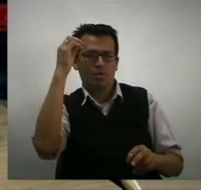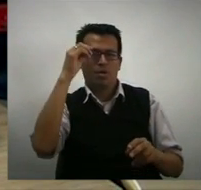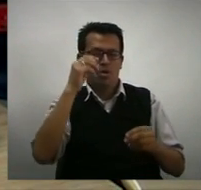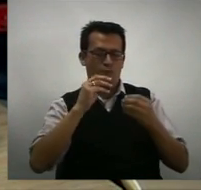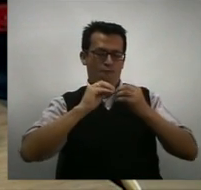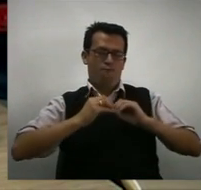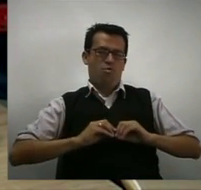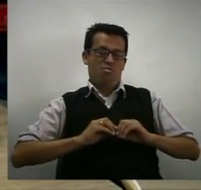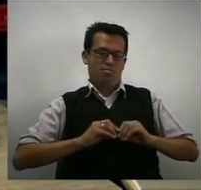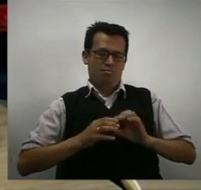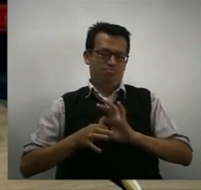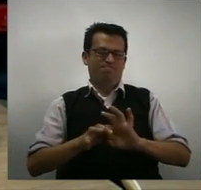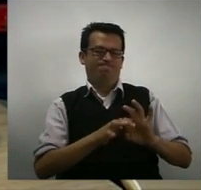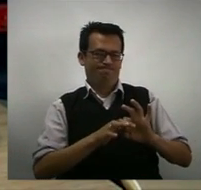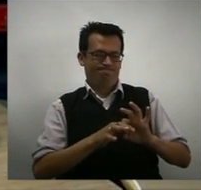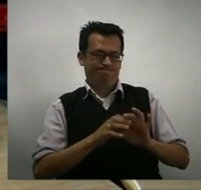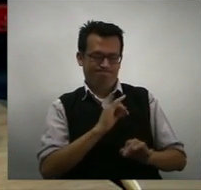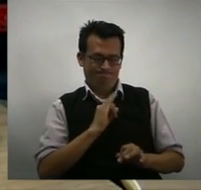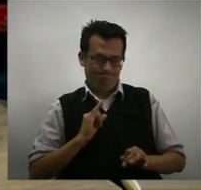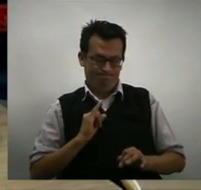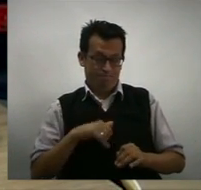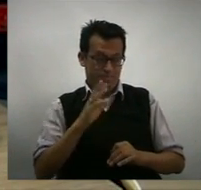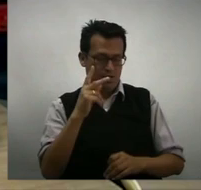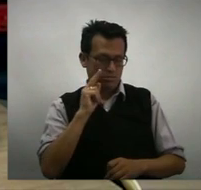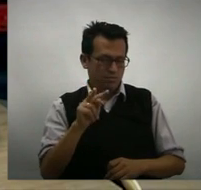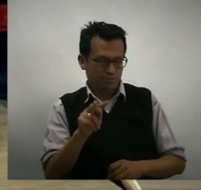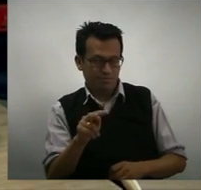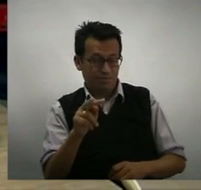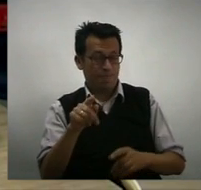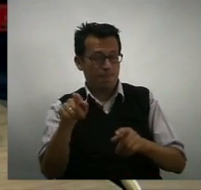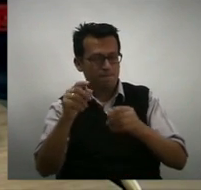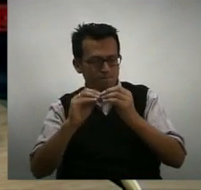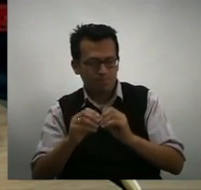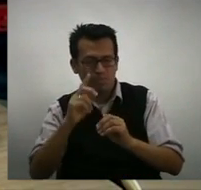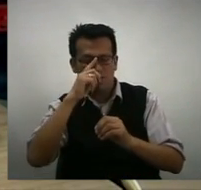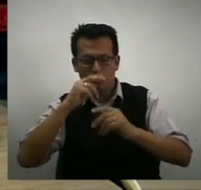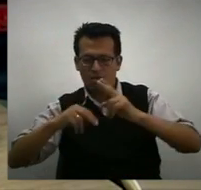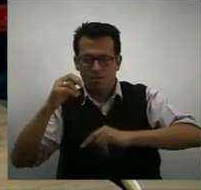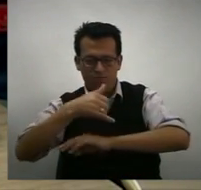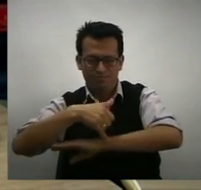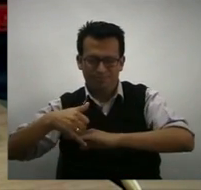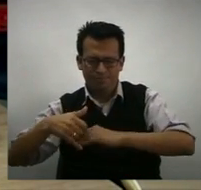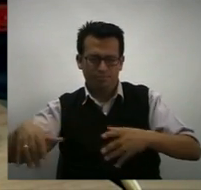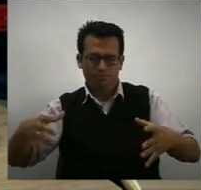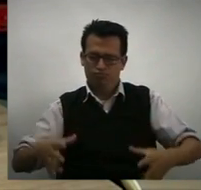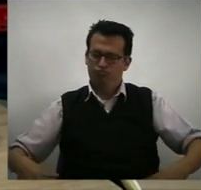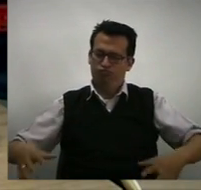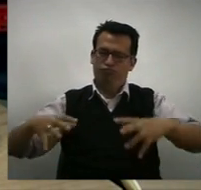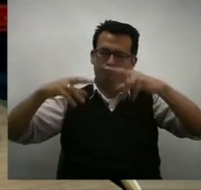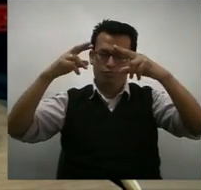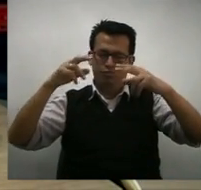solo, perfectamente individualizado y constantemente visible. Una estructura arquitectónica que crea y sostiene relaciones de